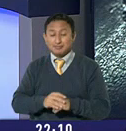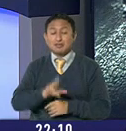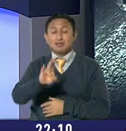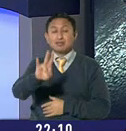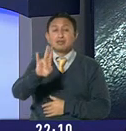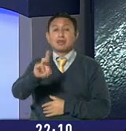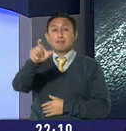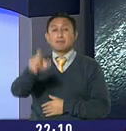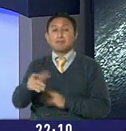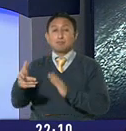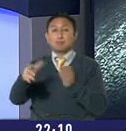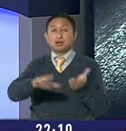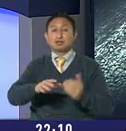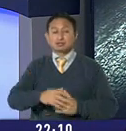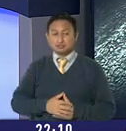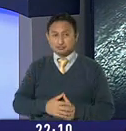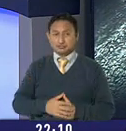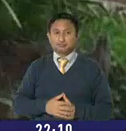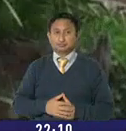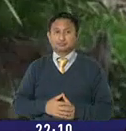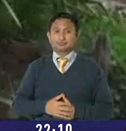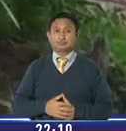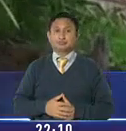7 muertes violentas.